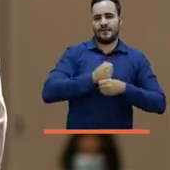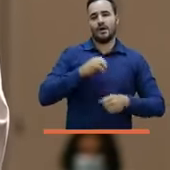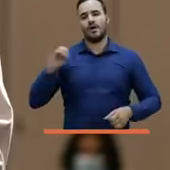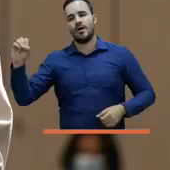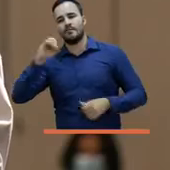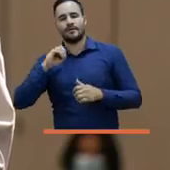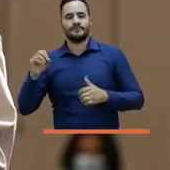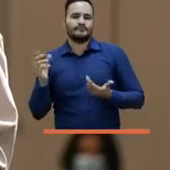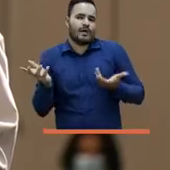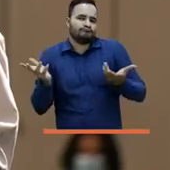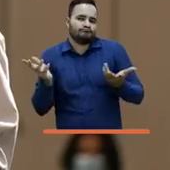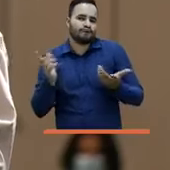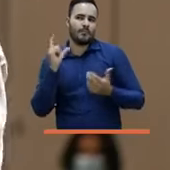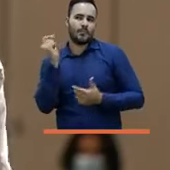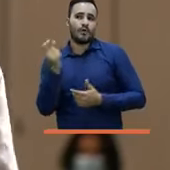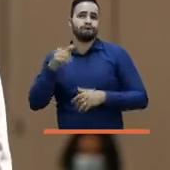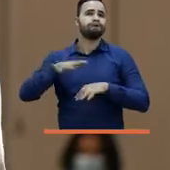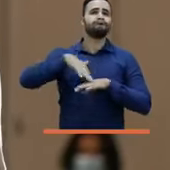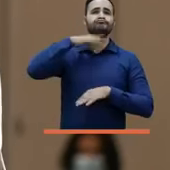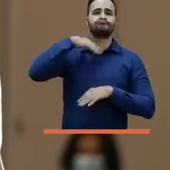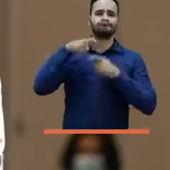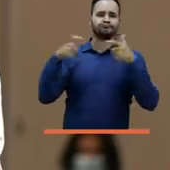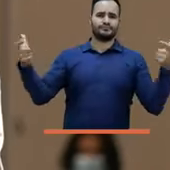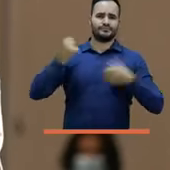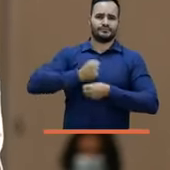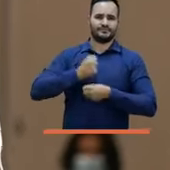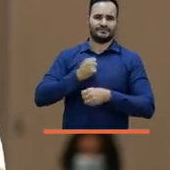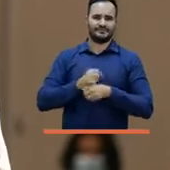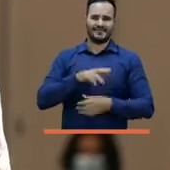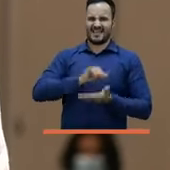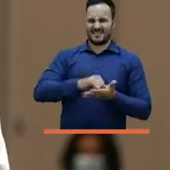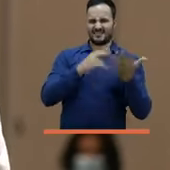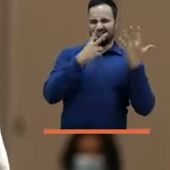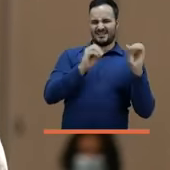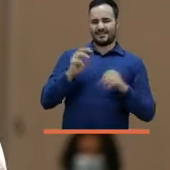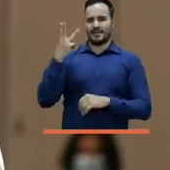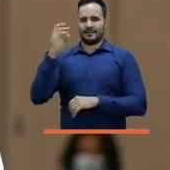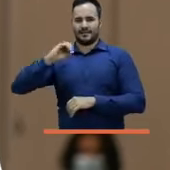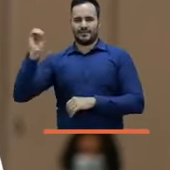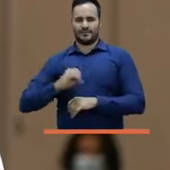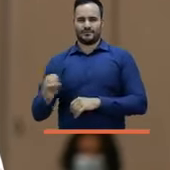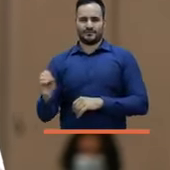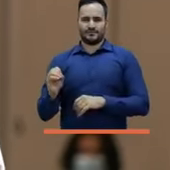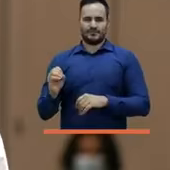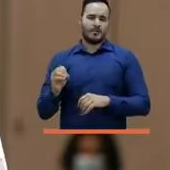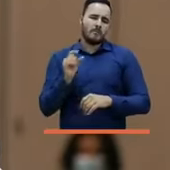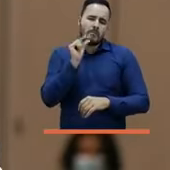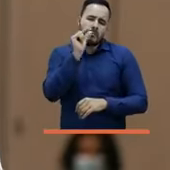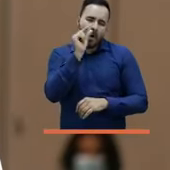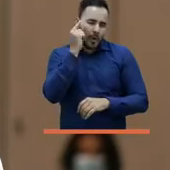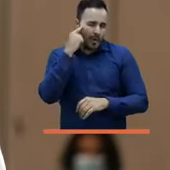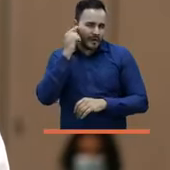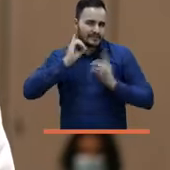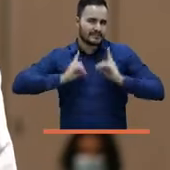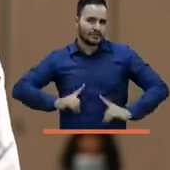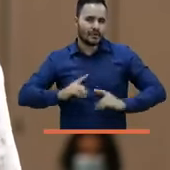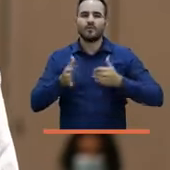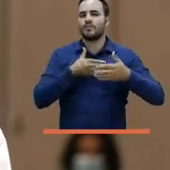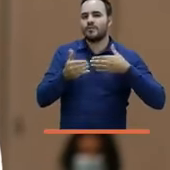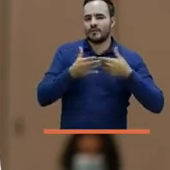de 700 y pico empleadas y empleados entonces con eso contribuimos un poquito pero es nuestra contribución digamos cooperativa y